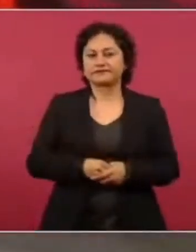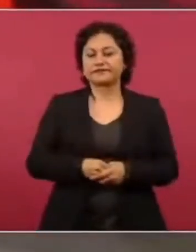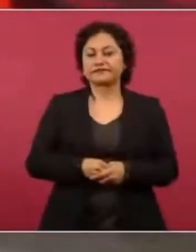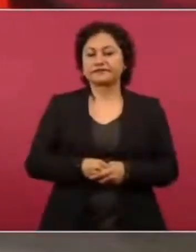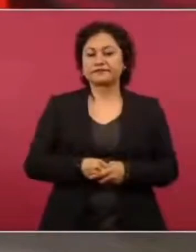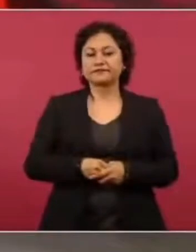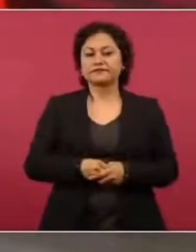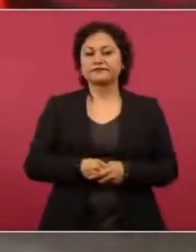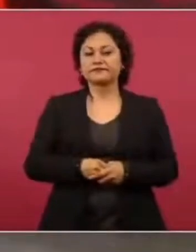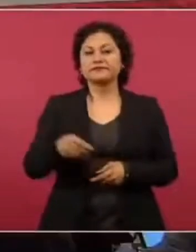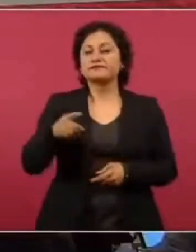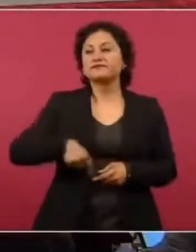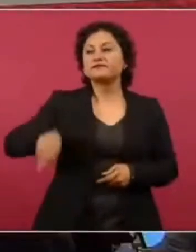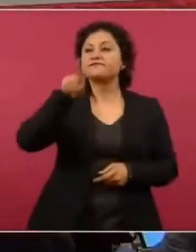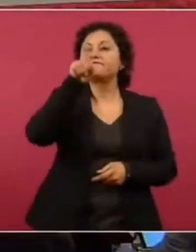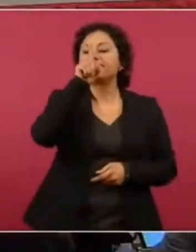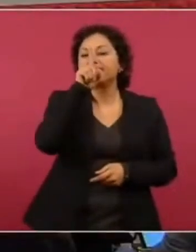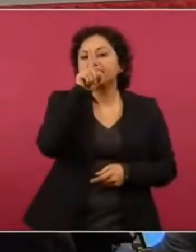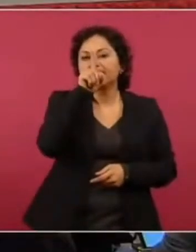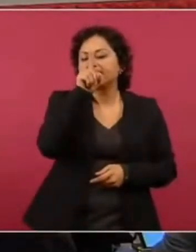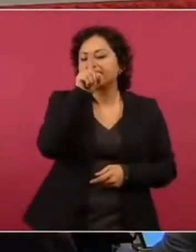no hablan de esto.